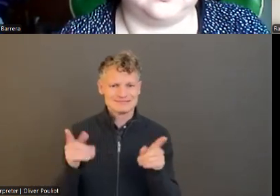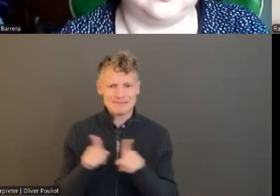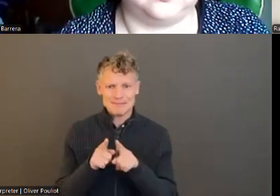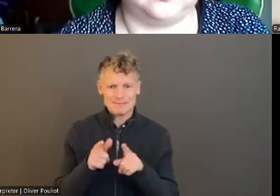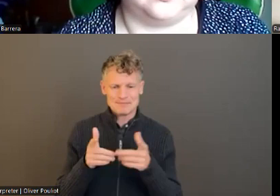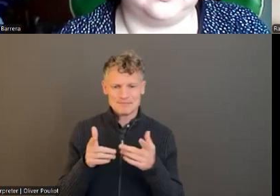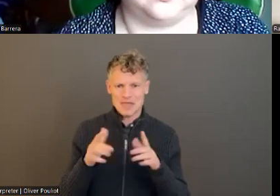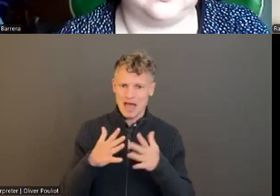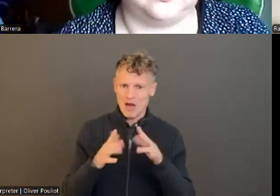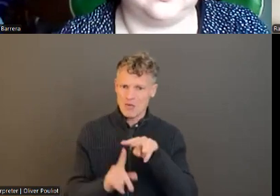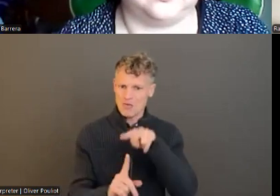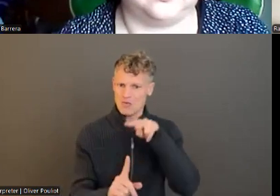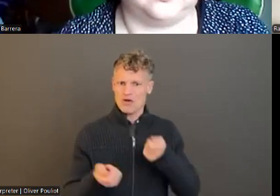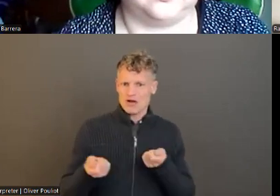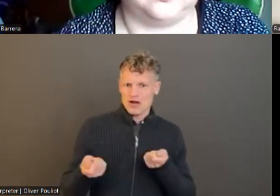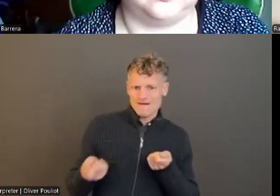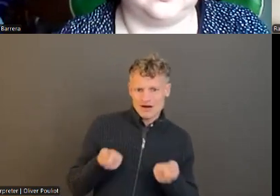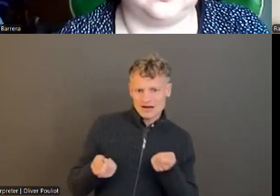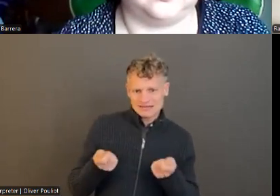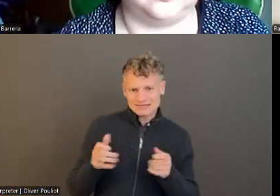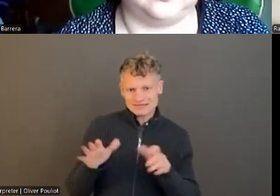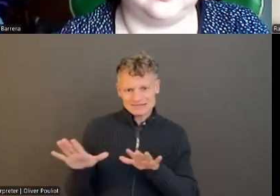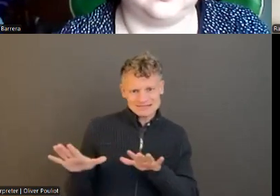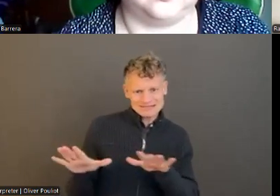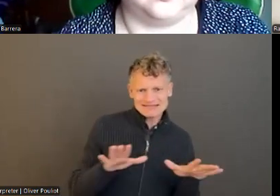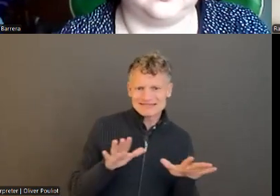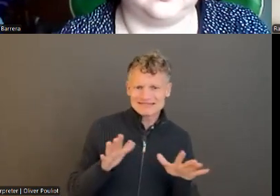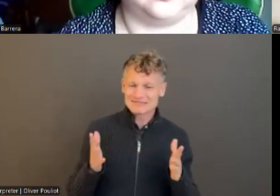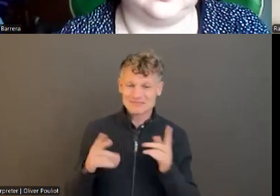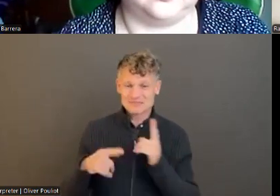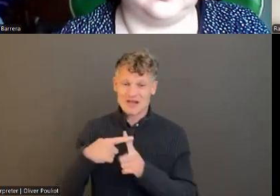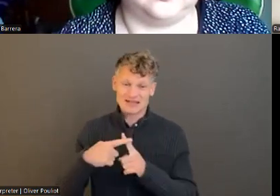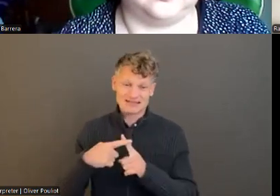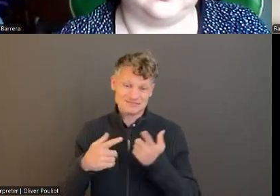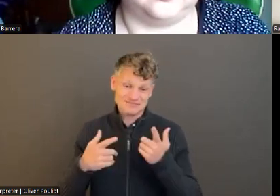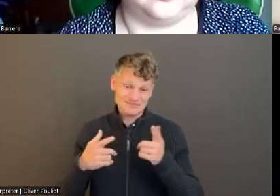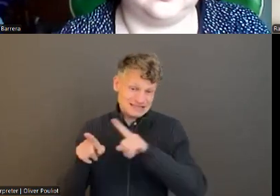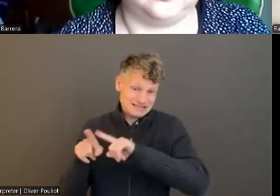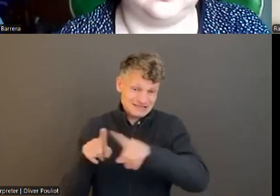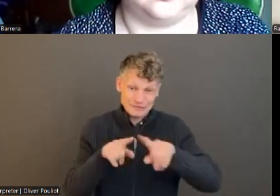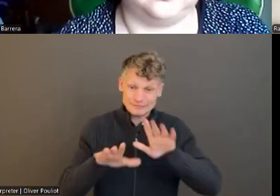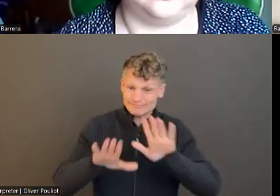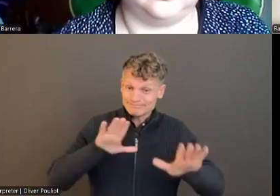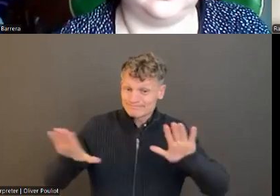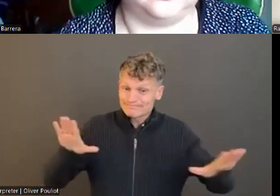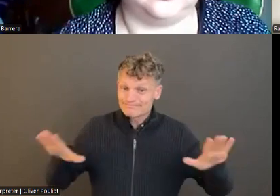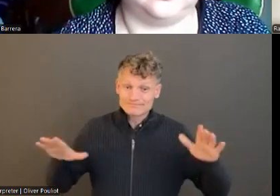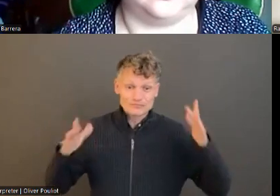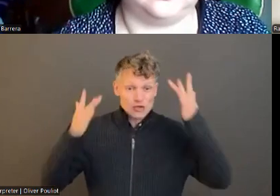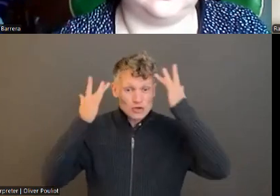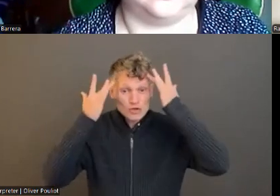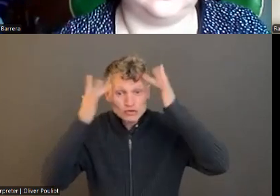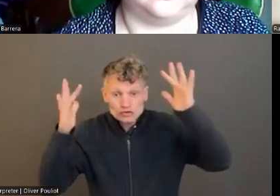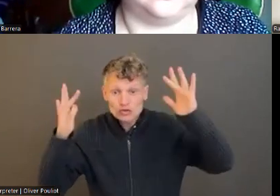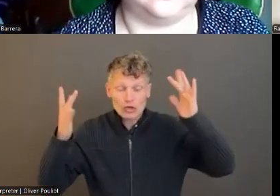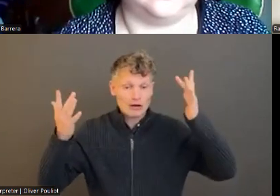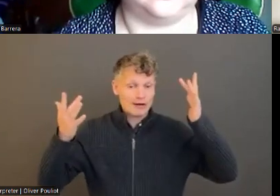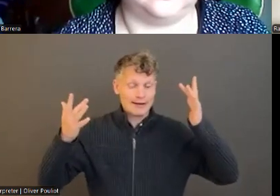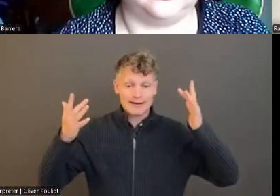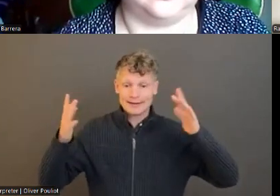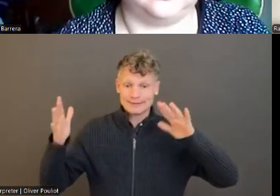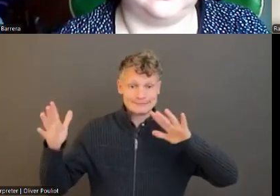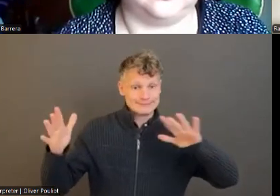lo tanto, en esa respuesta de una guía común para abordar los determinantes sociales está en que si hay un